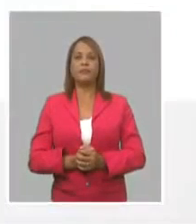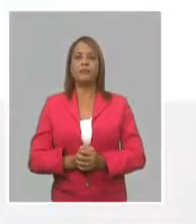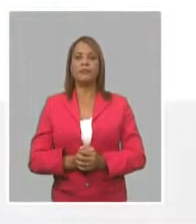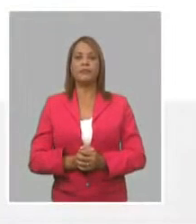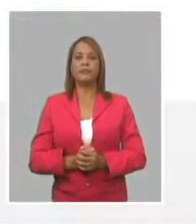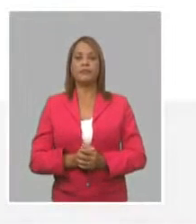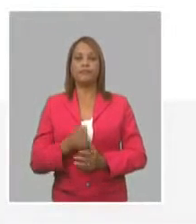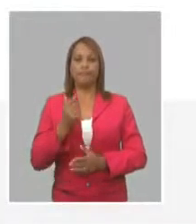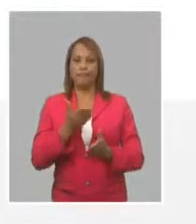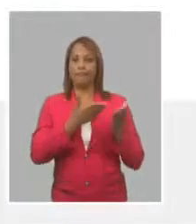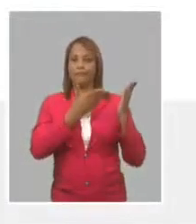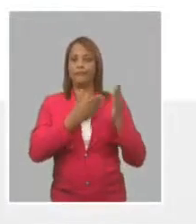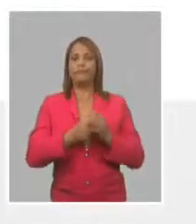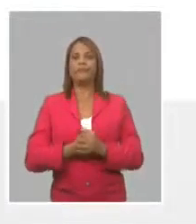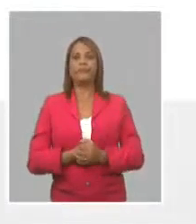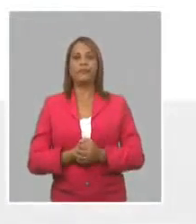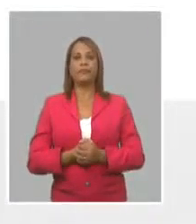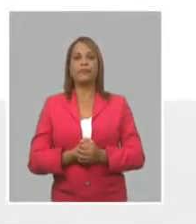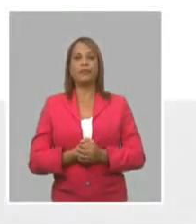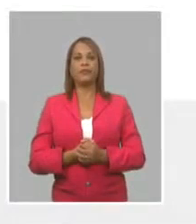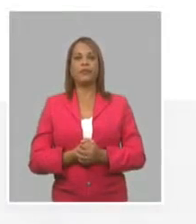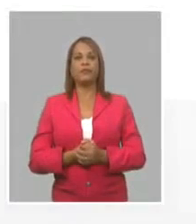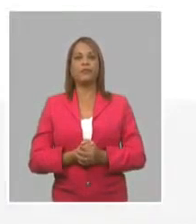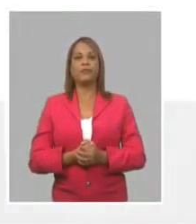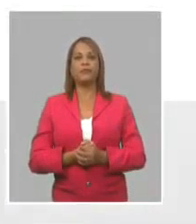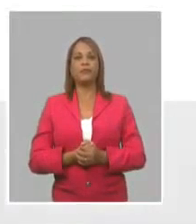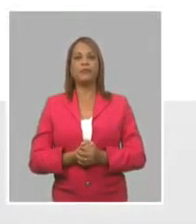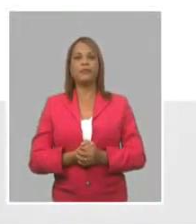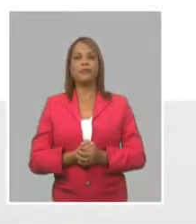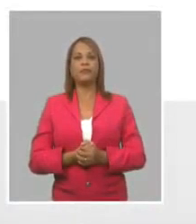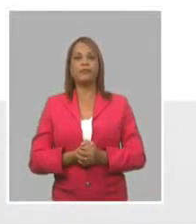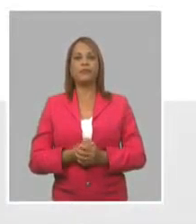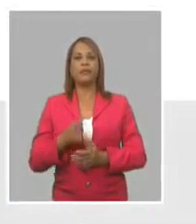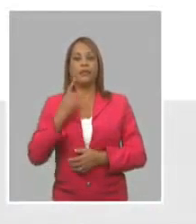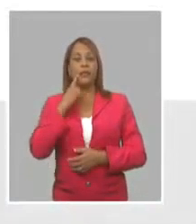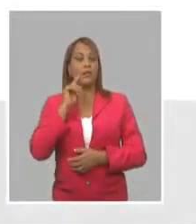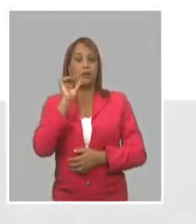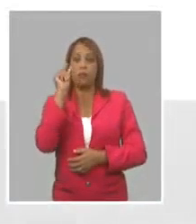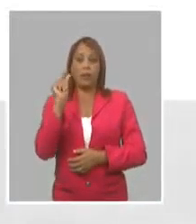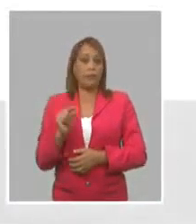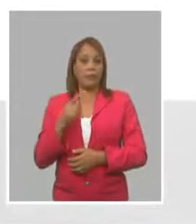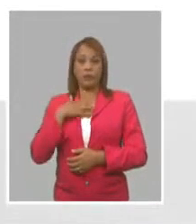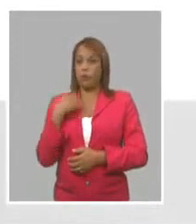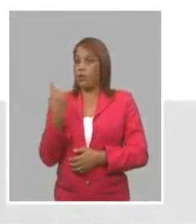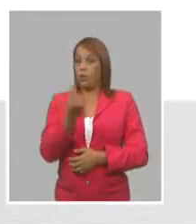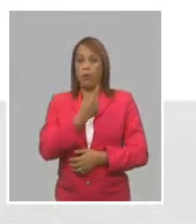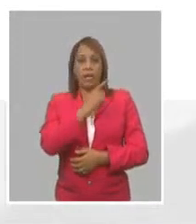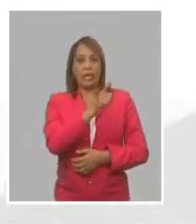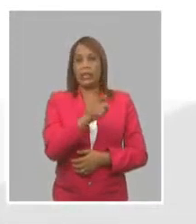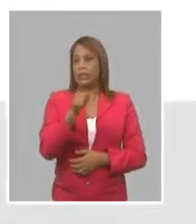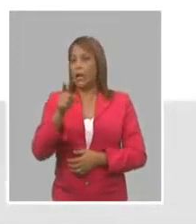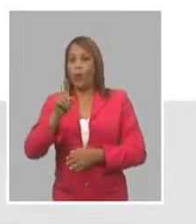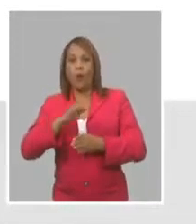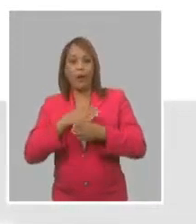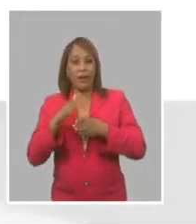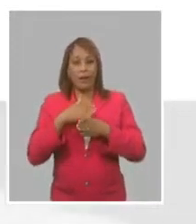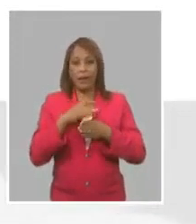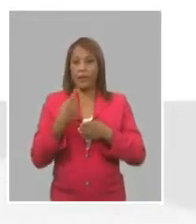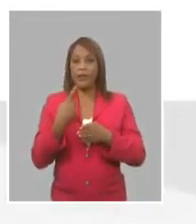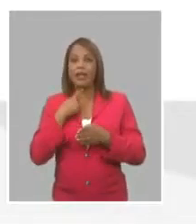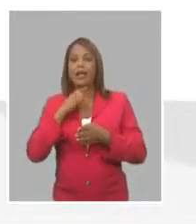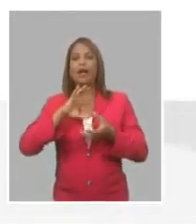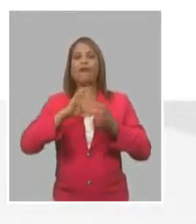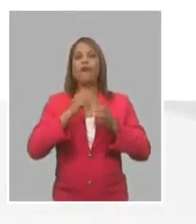en la pancarta, ¿no? Y de cara a las personas naturales, a ti, Alejandro, a mí, entonces el panorama